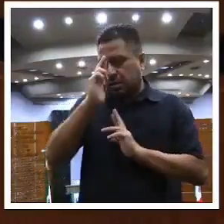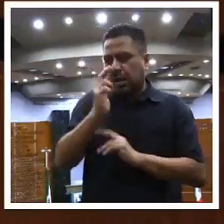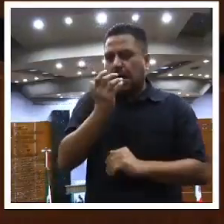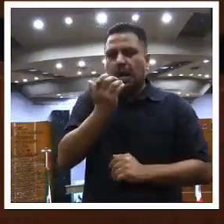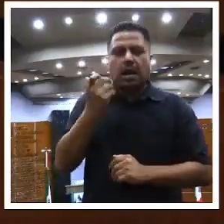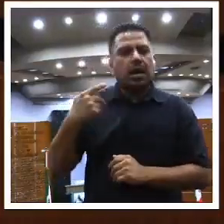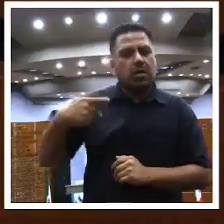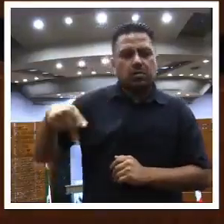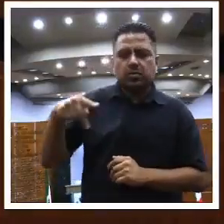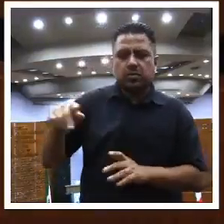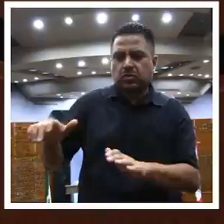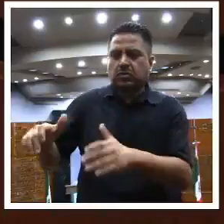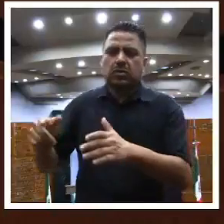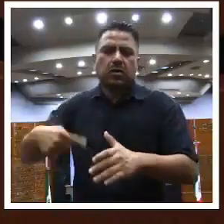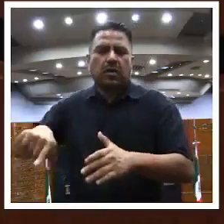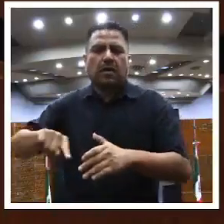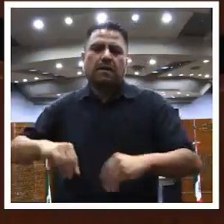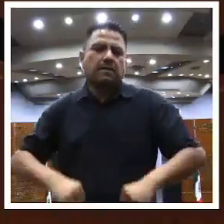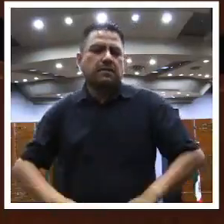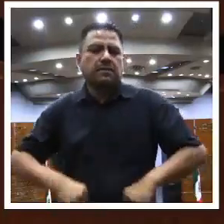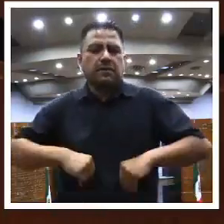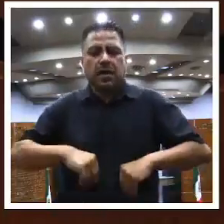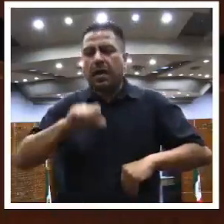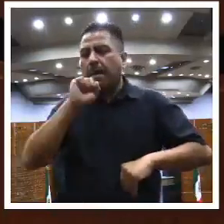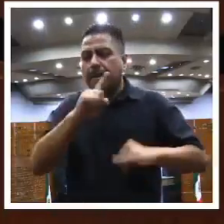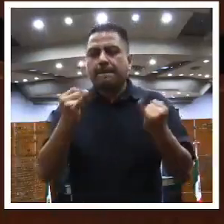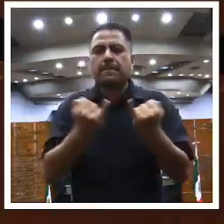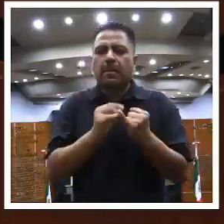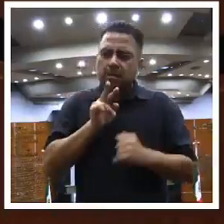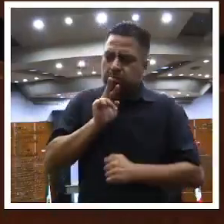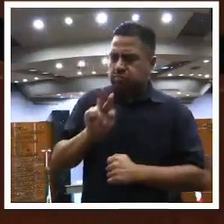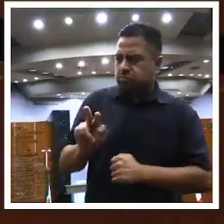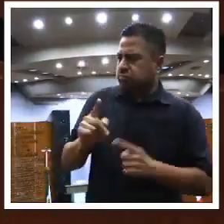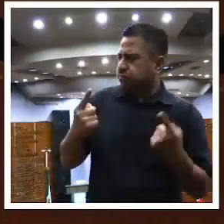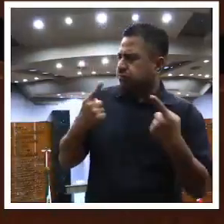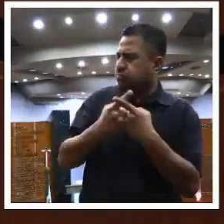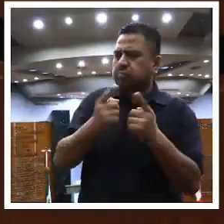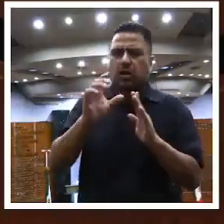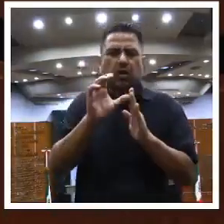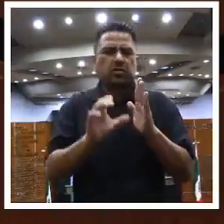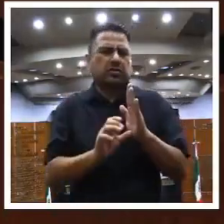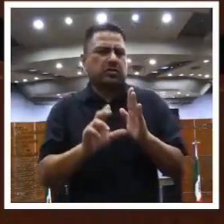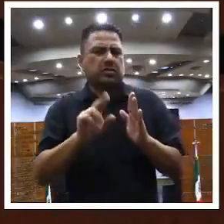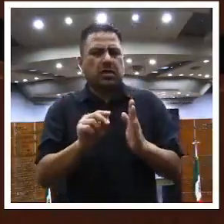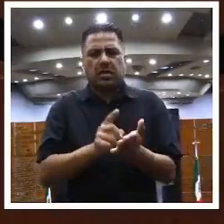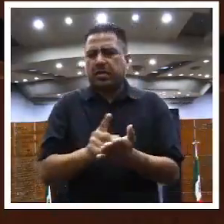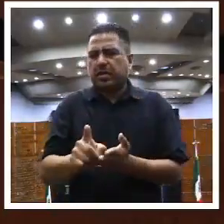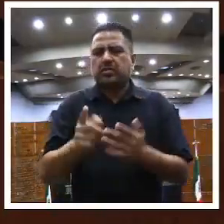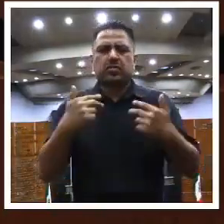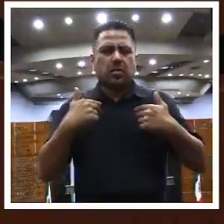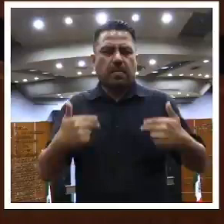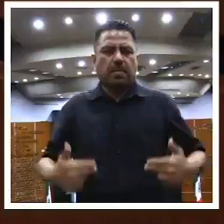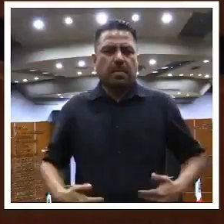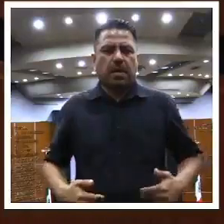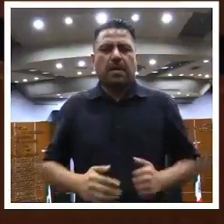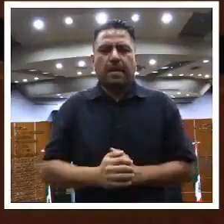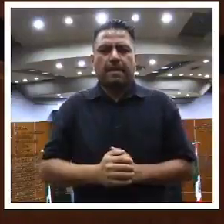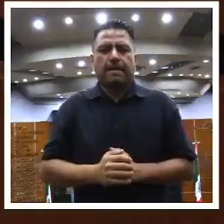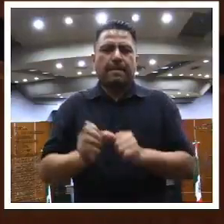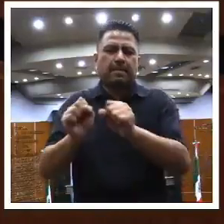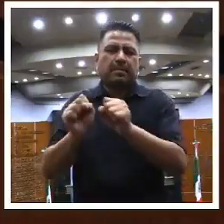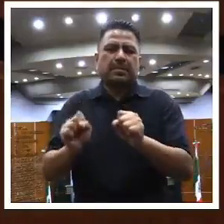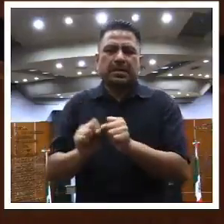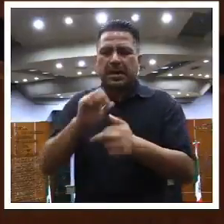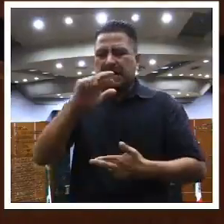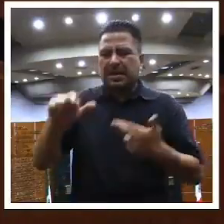prácticas tradicionales en la vida comunitaria y a no ser observadas como contrarias a la Constitución y a los derechos humanos. Las salas